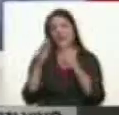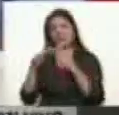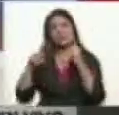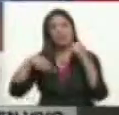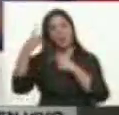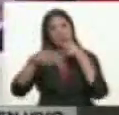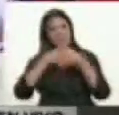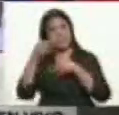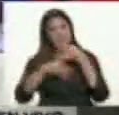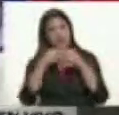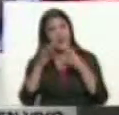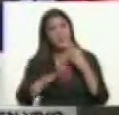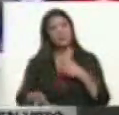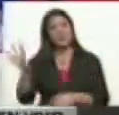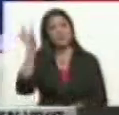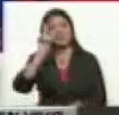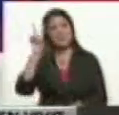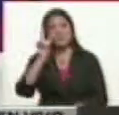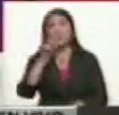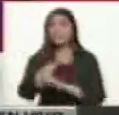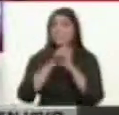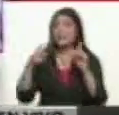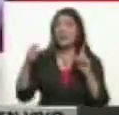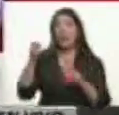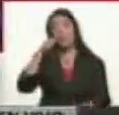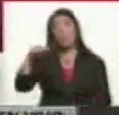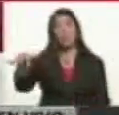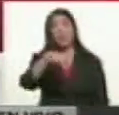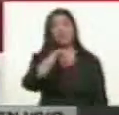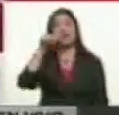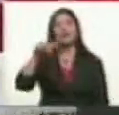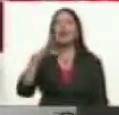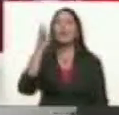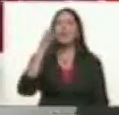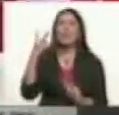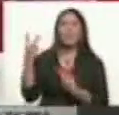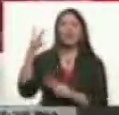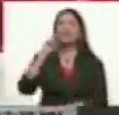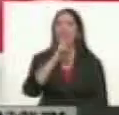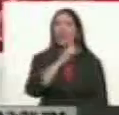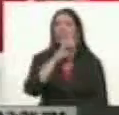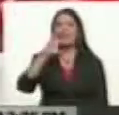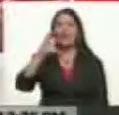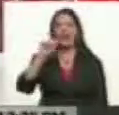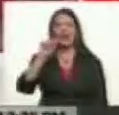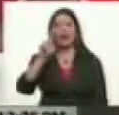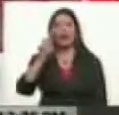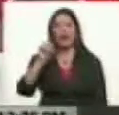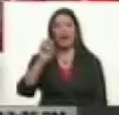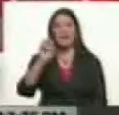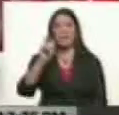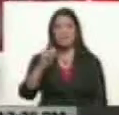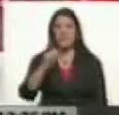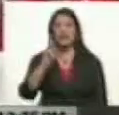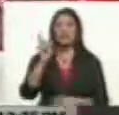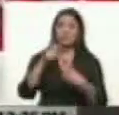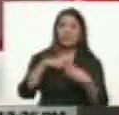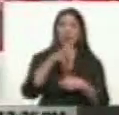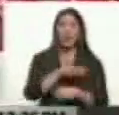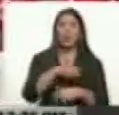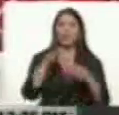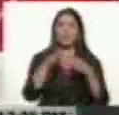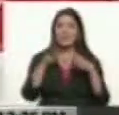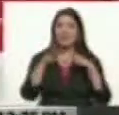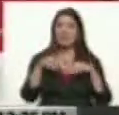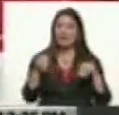al país. Y lo más importante, el Poder Popular. Aquí tenemos a Carmen Quintero, de los Comités de Tierra